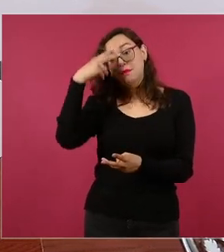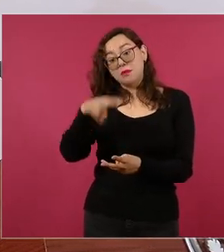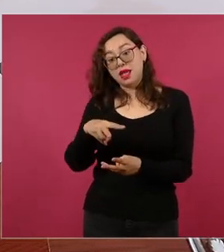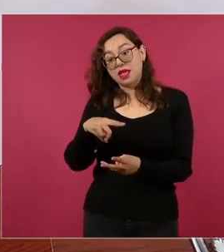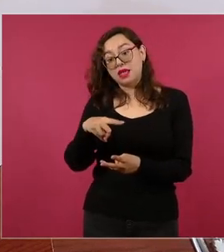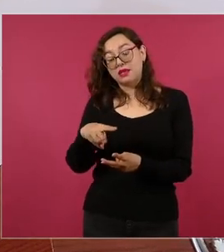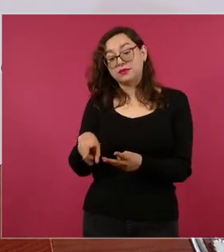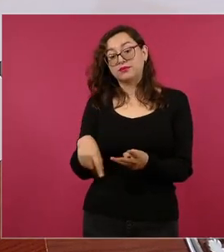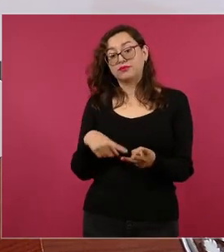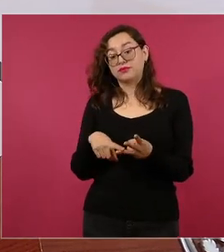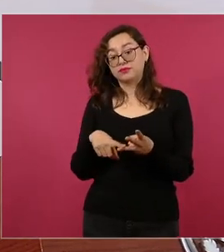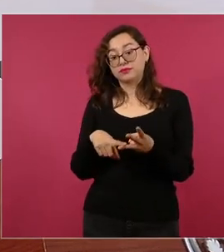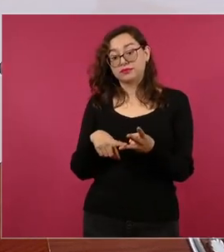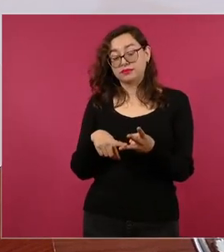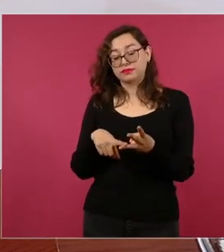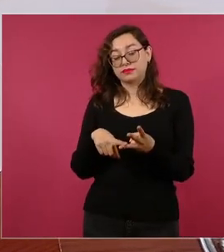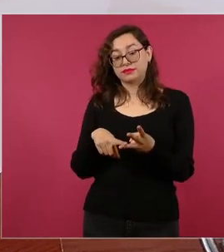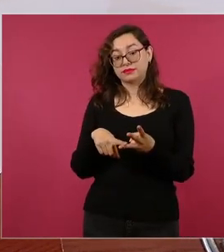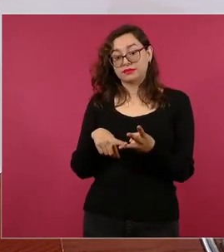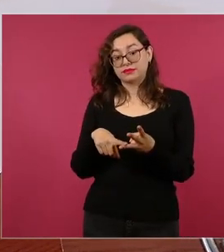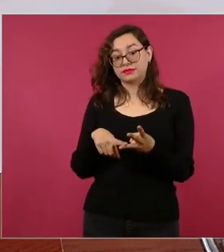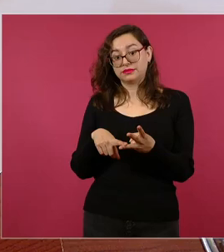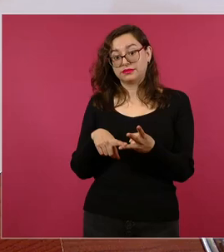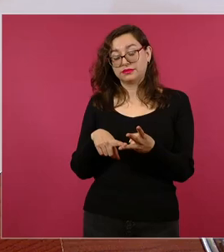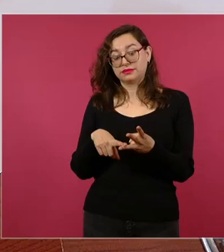No, Ferrocarriles fue Zedillo.